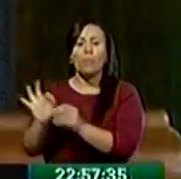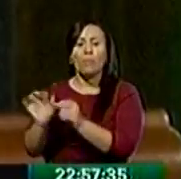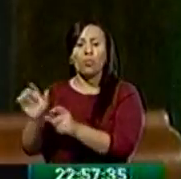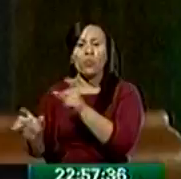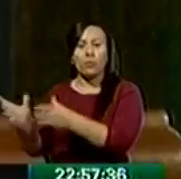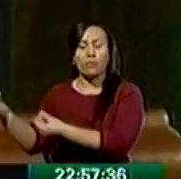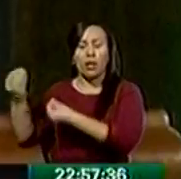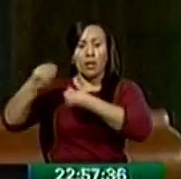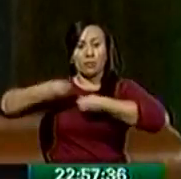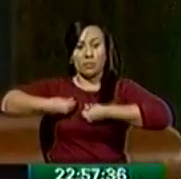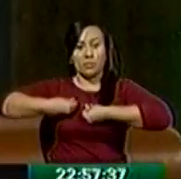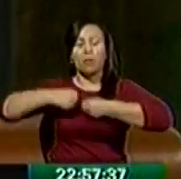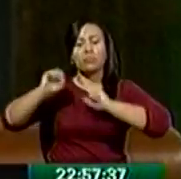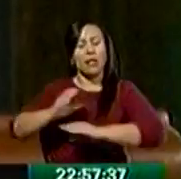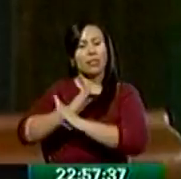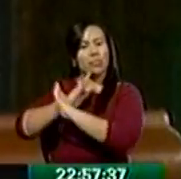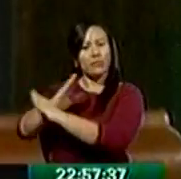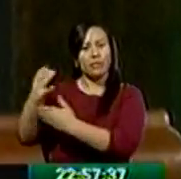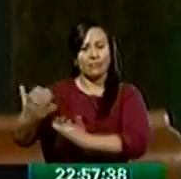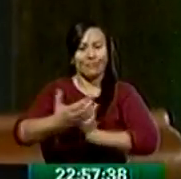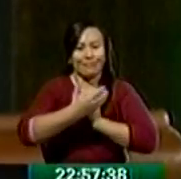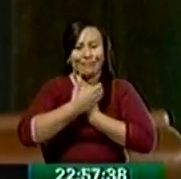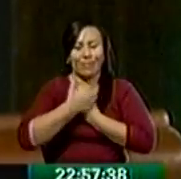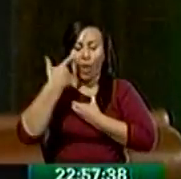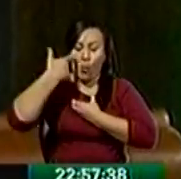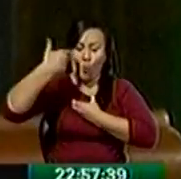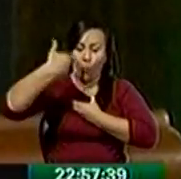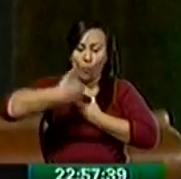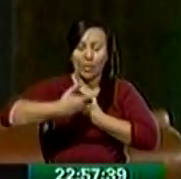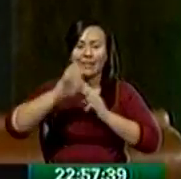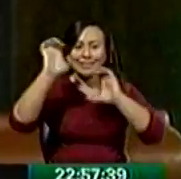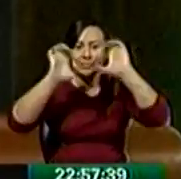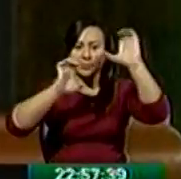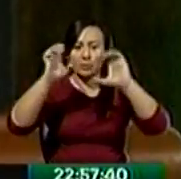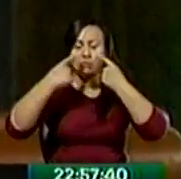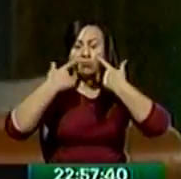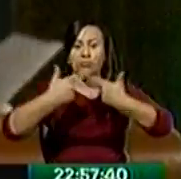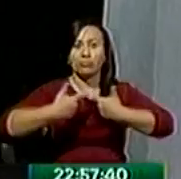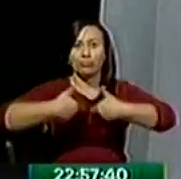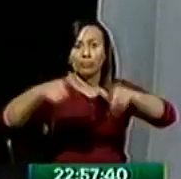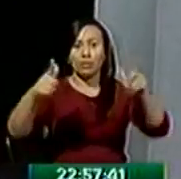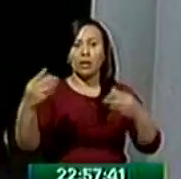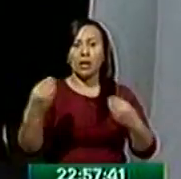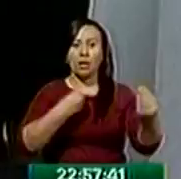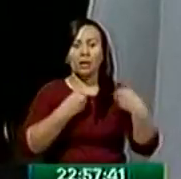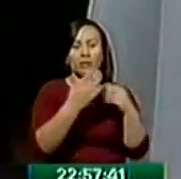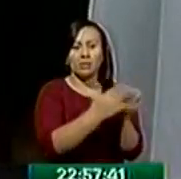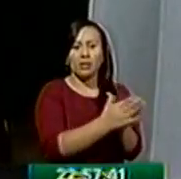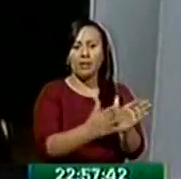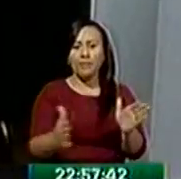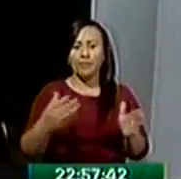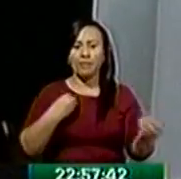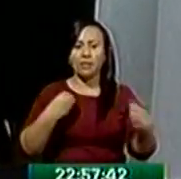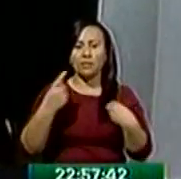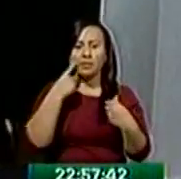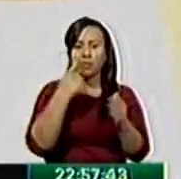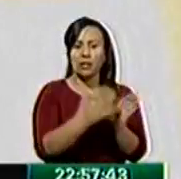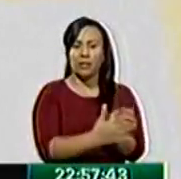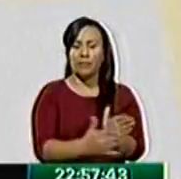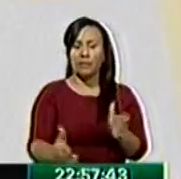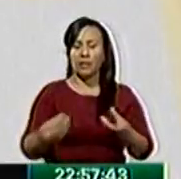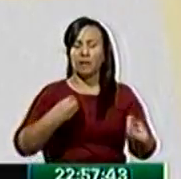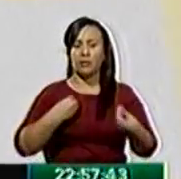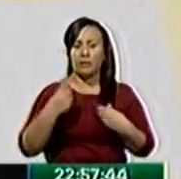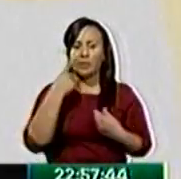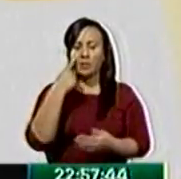legado que debemos proteger, preservar, exhibir y portar con orgullo. La muestra se exhibe en el Palacio Presidencial desde